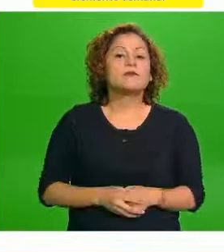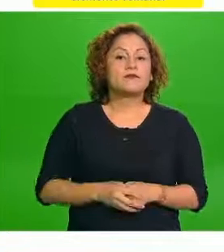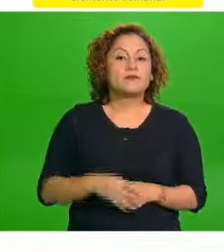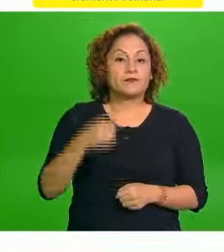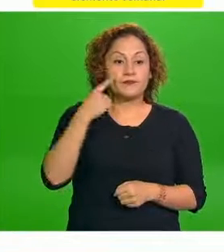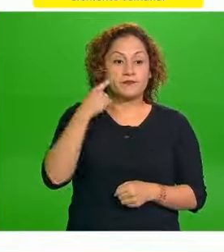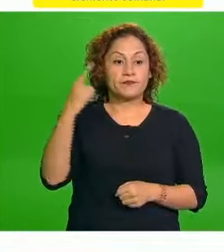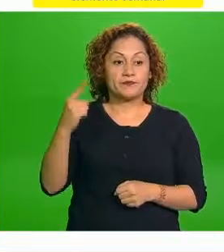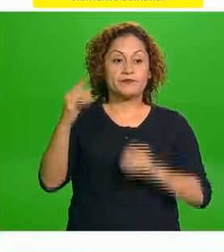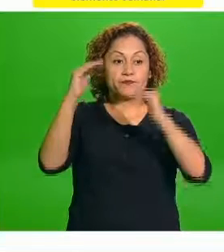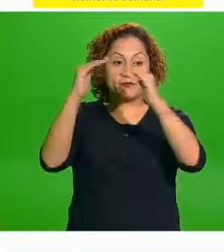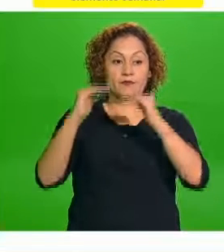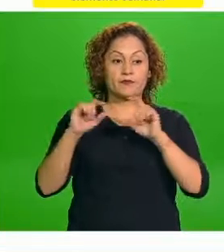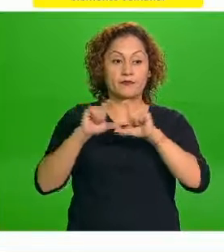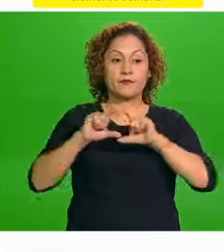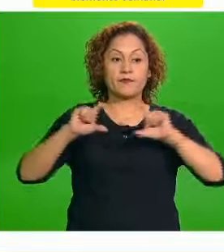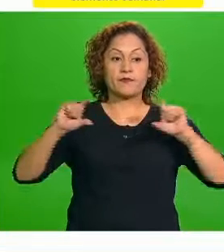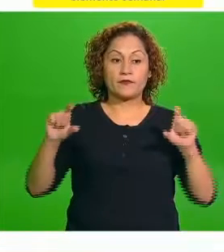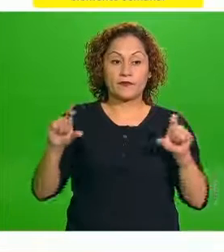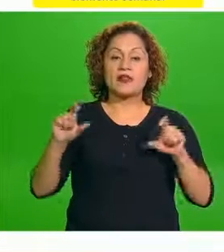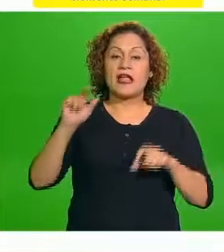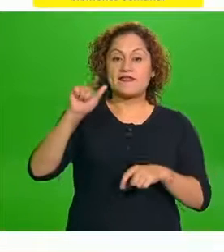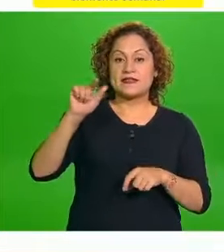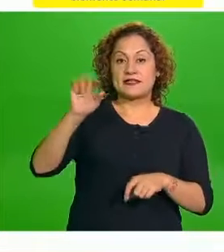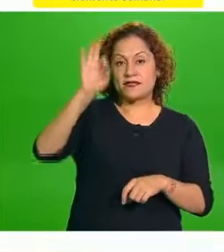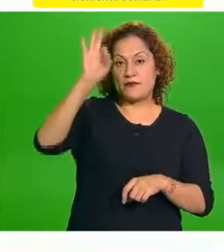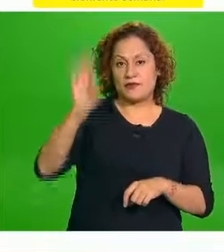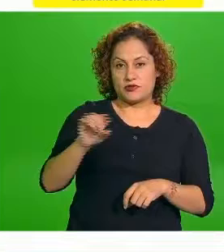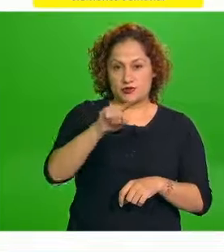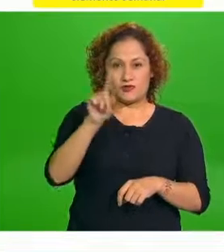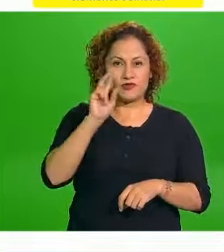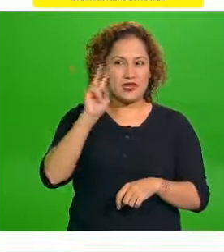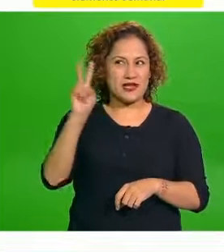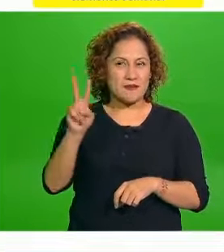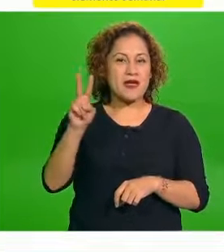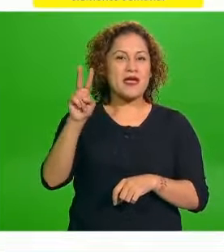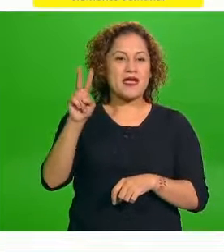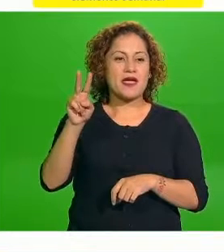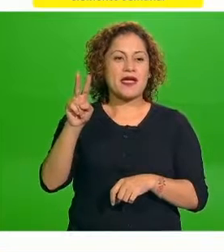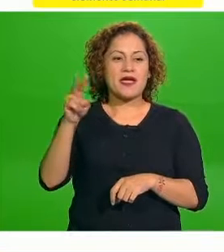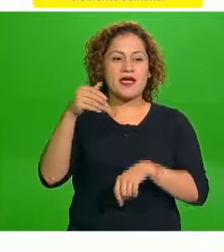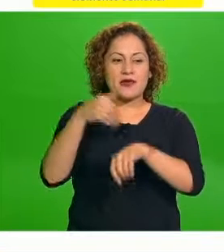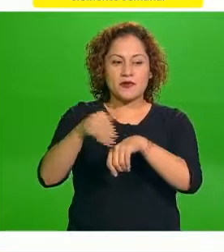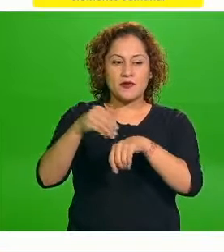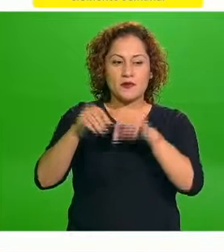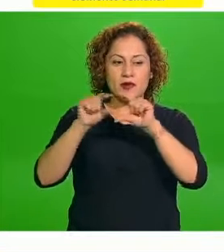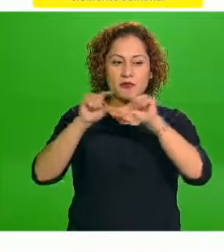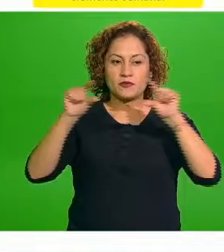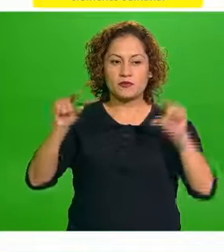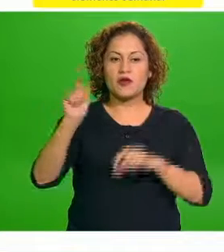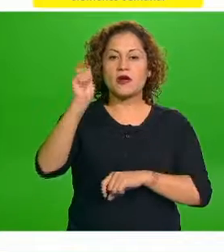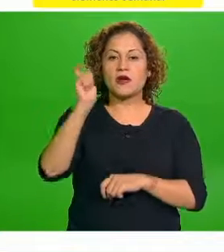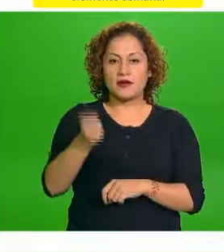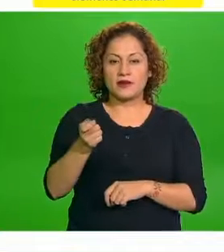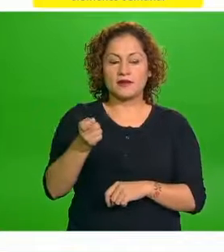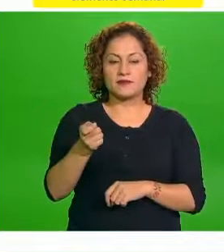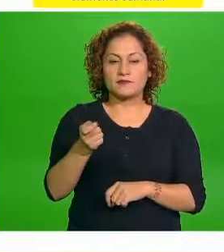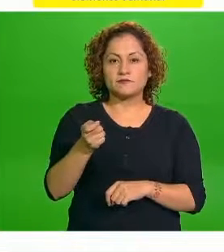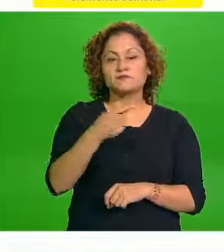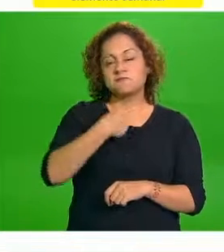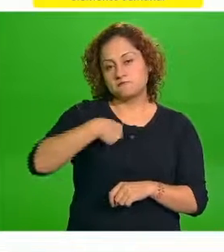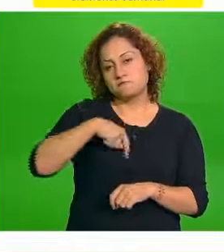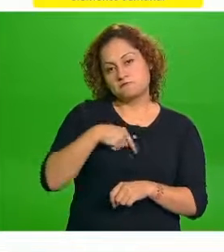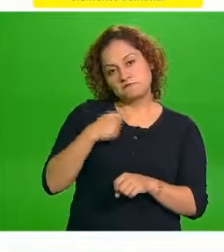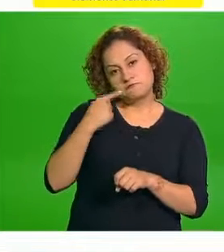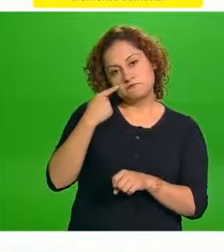del 17%, que también me imagino que ya muchos de ustedes son expertos en materia de epidemiología, pues nosotros hacemos